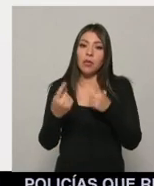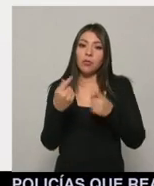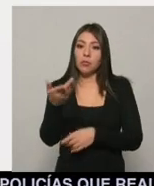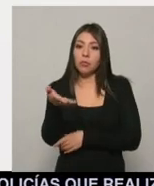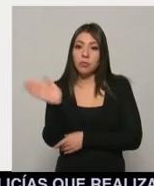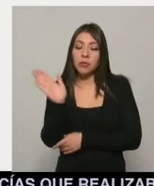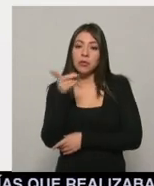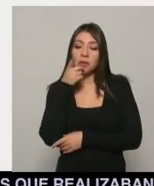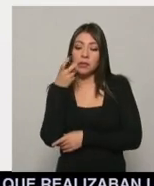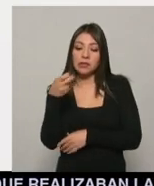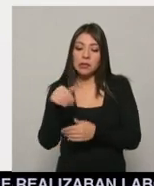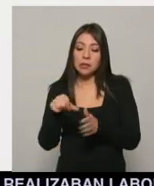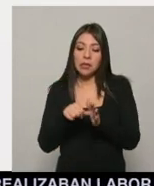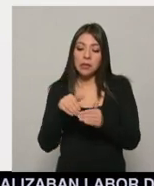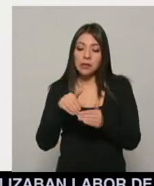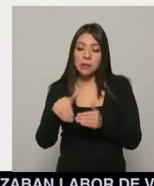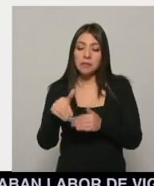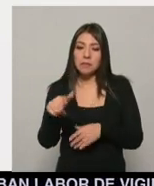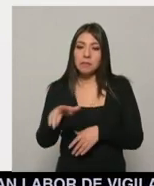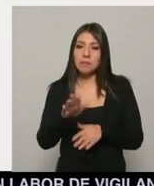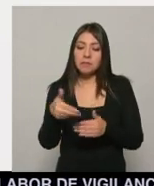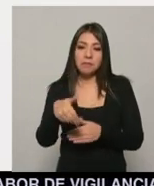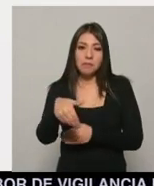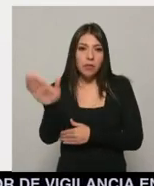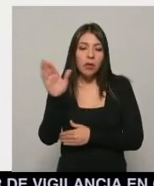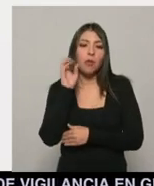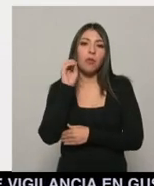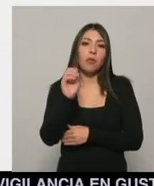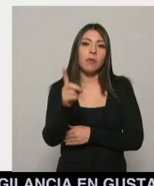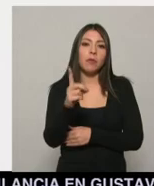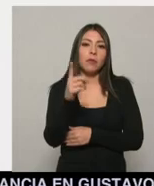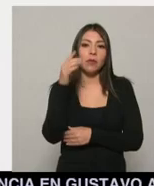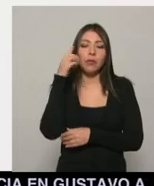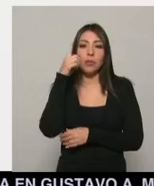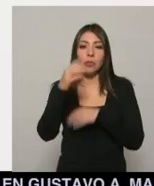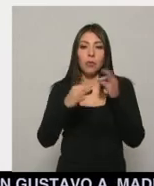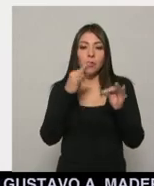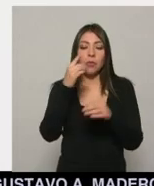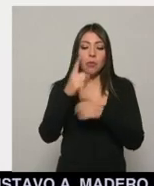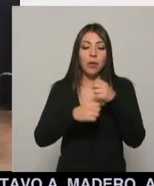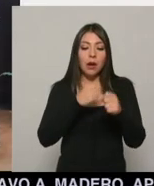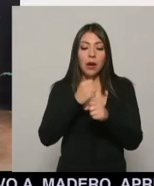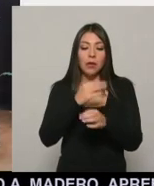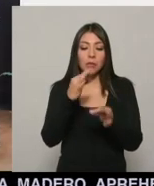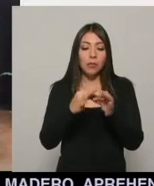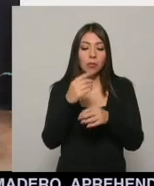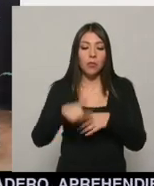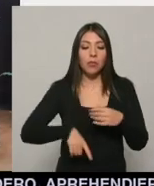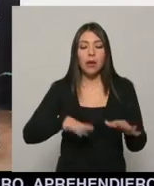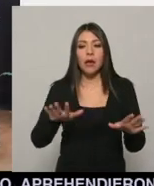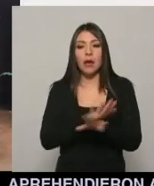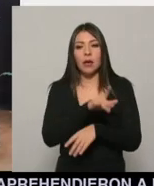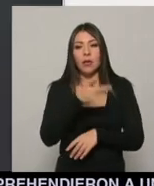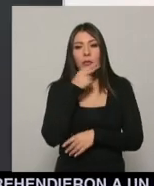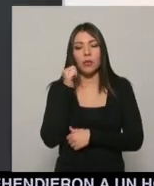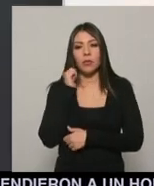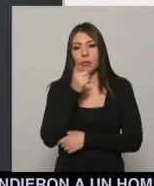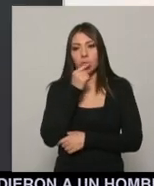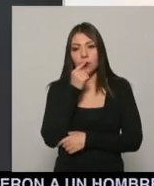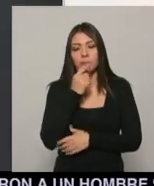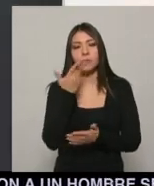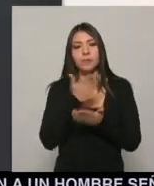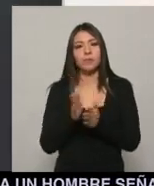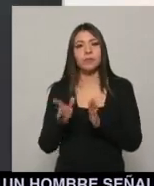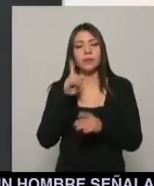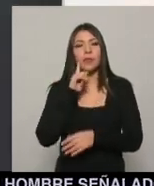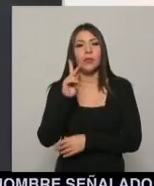será en este mes o incluso en diciembre, cuando la jefa de gobierno cumpla un año de administración. Bueno, y además la procuradora pues va a tener que